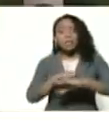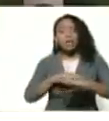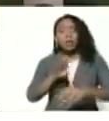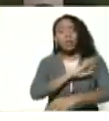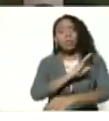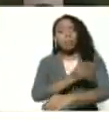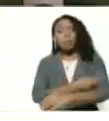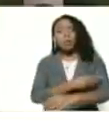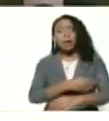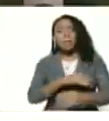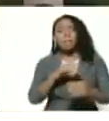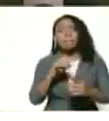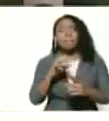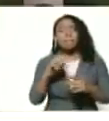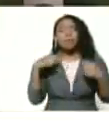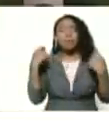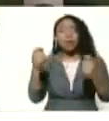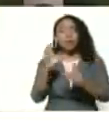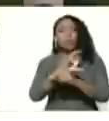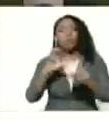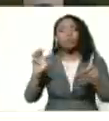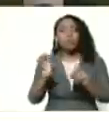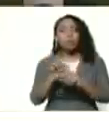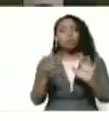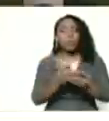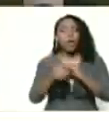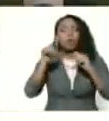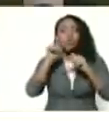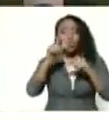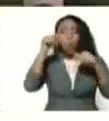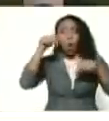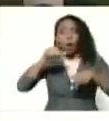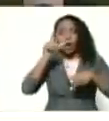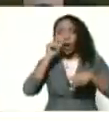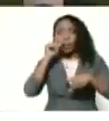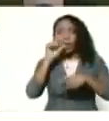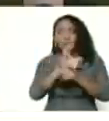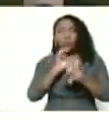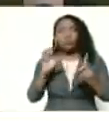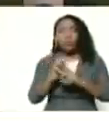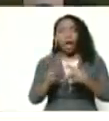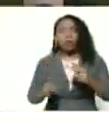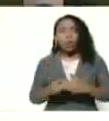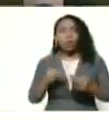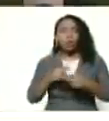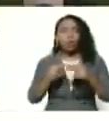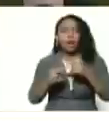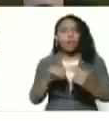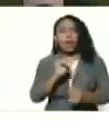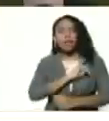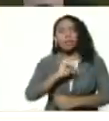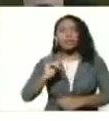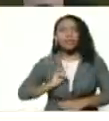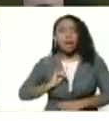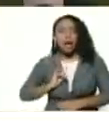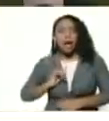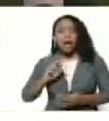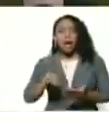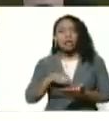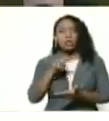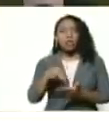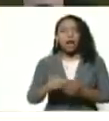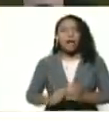Poder Popular para la Cultura. Tú eres el hombre de la cultura, el constructor de la identidad nacional,